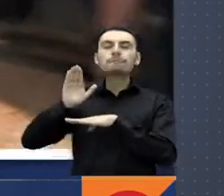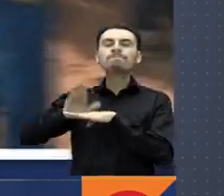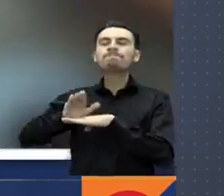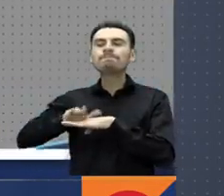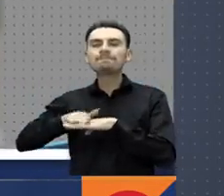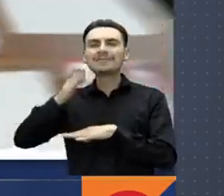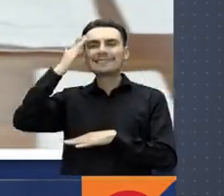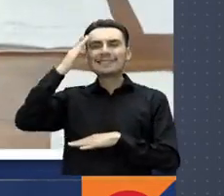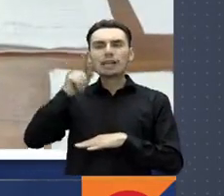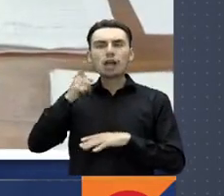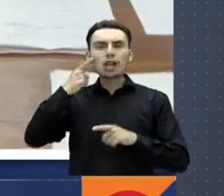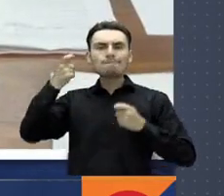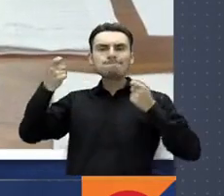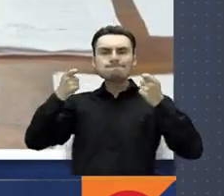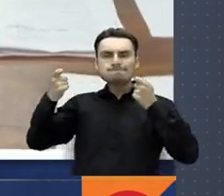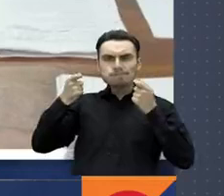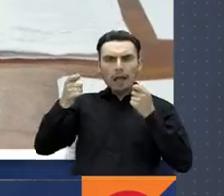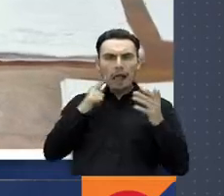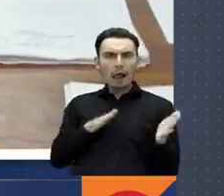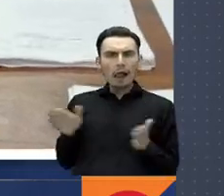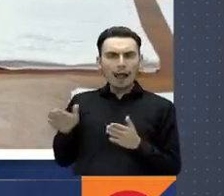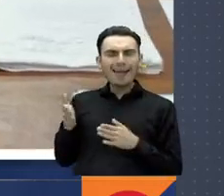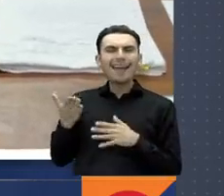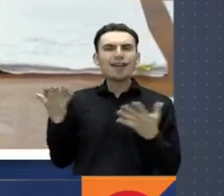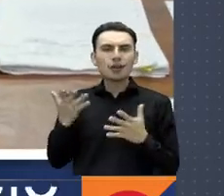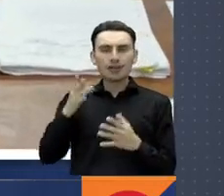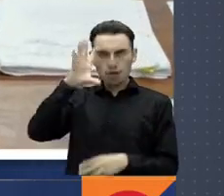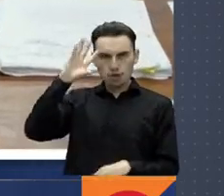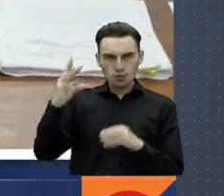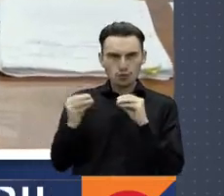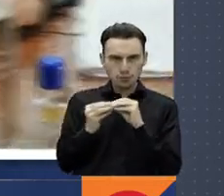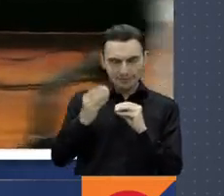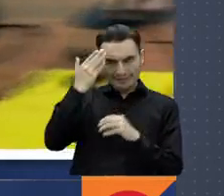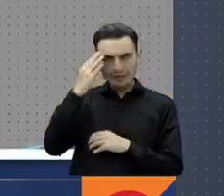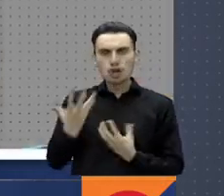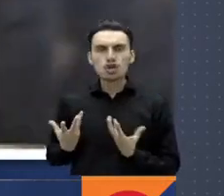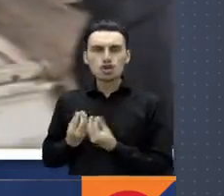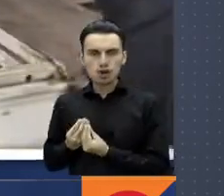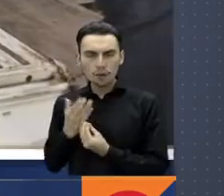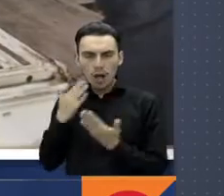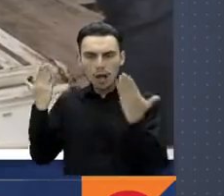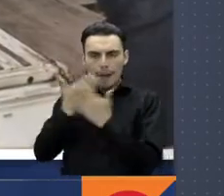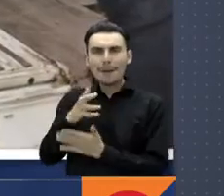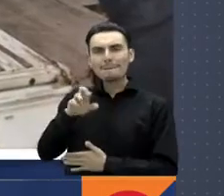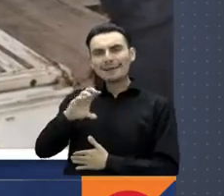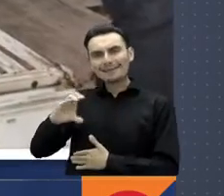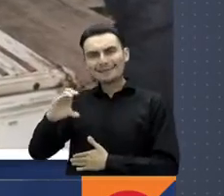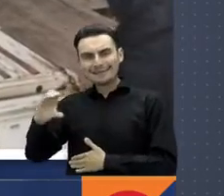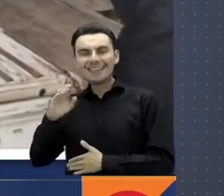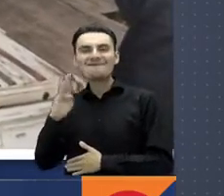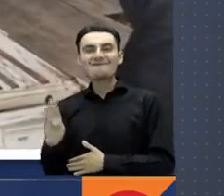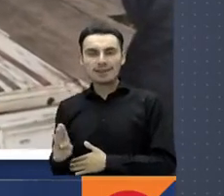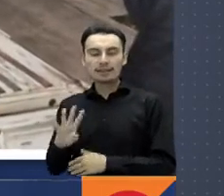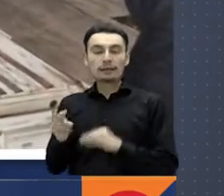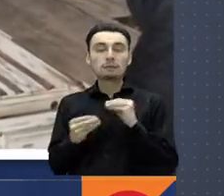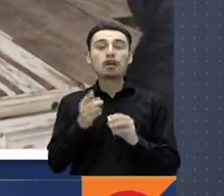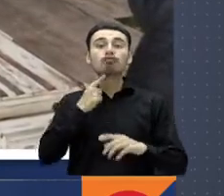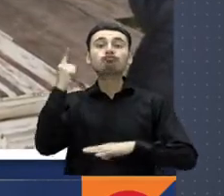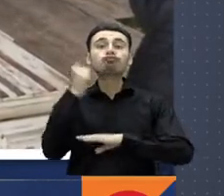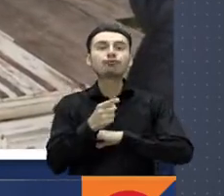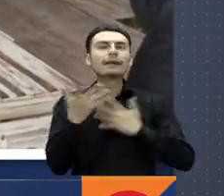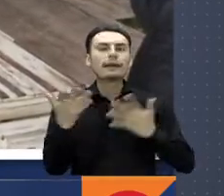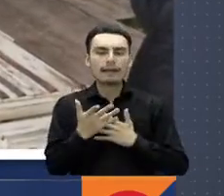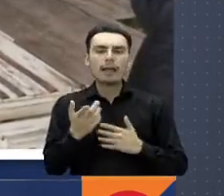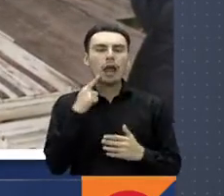este plan habría sido orquestado en coordinación con la organización psc de brasil y la orden era acabar